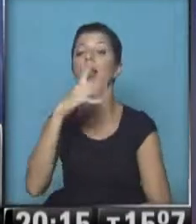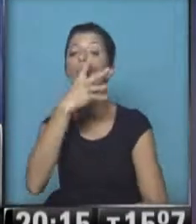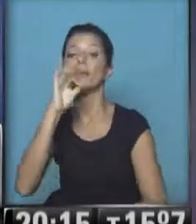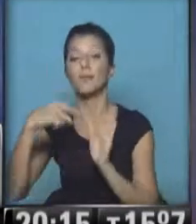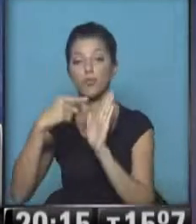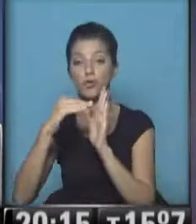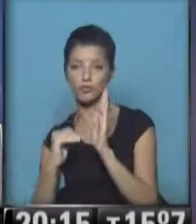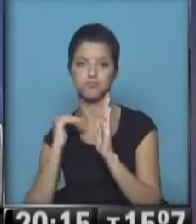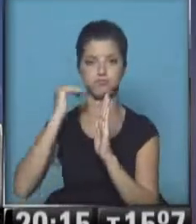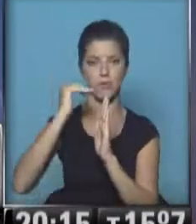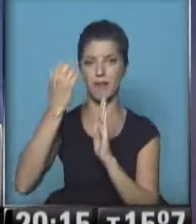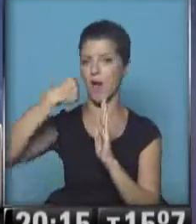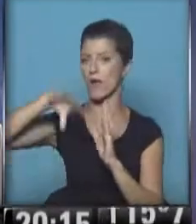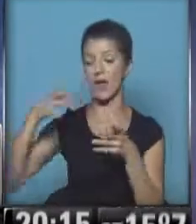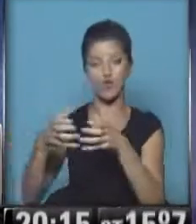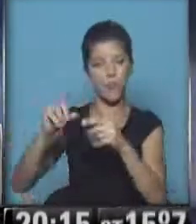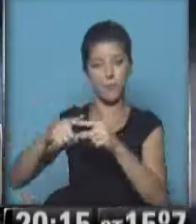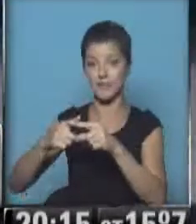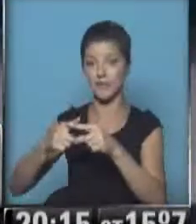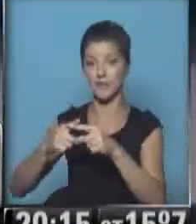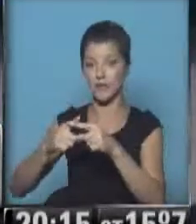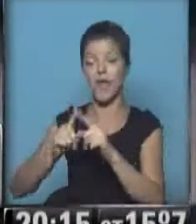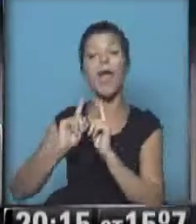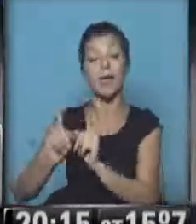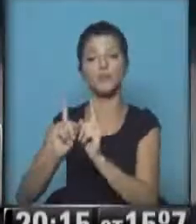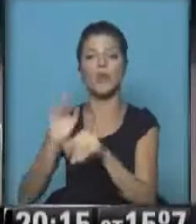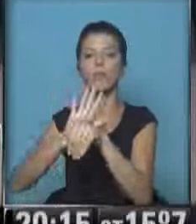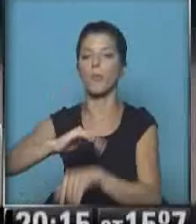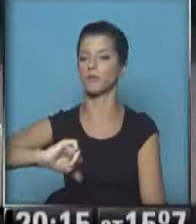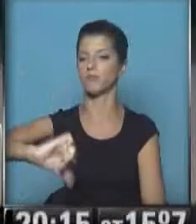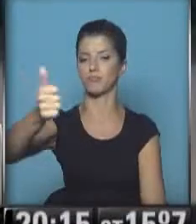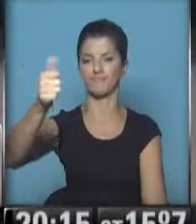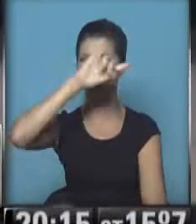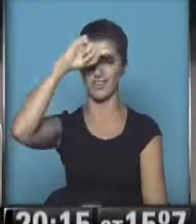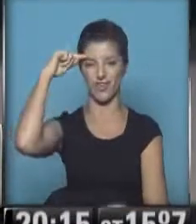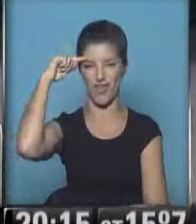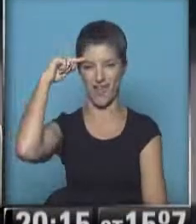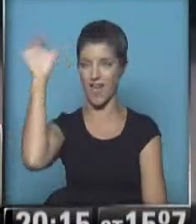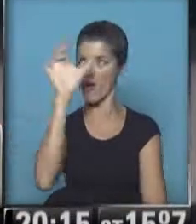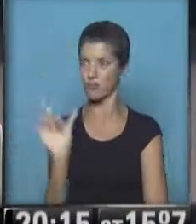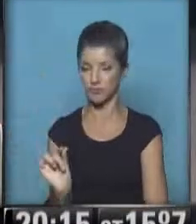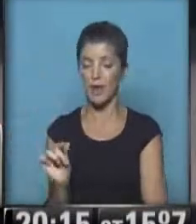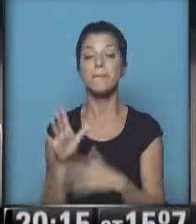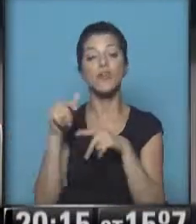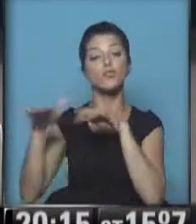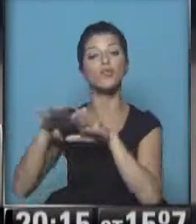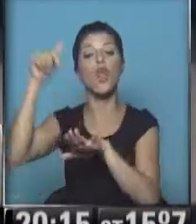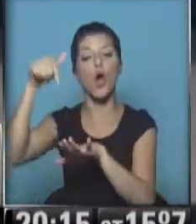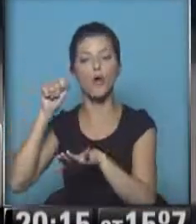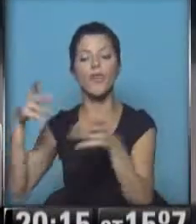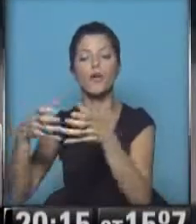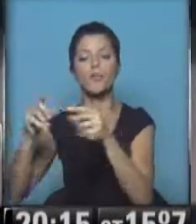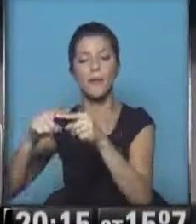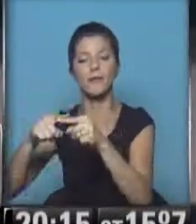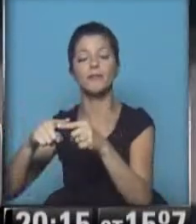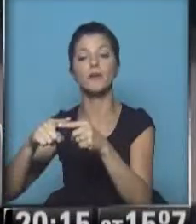para cualquier fuerza prácticamente le da el triunfo a nivel nacional y esta es la situación que tiene en este momento frente para la